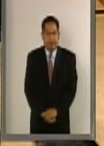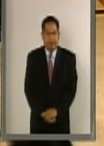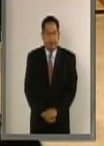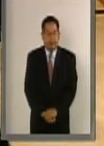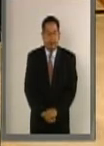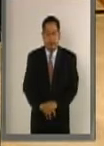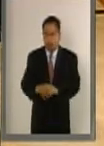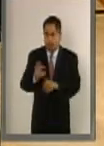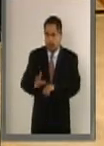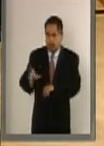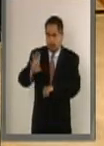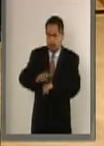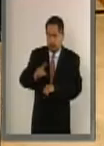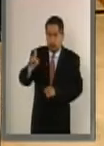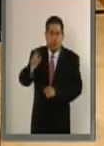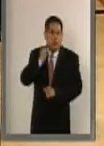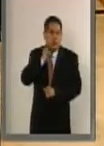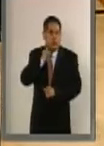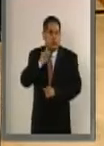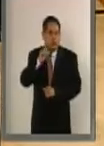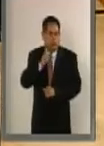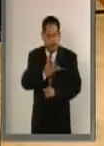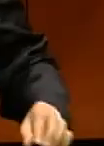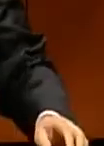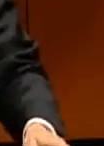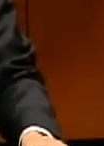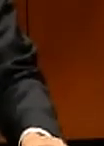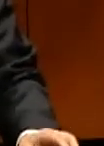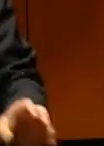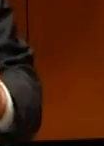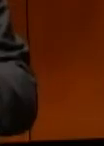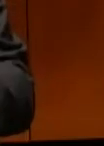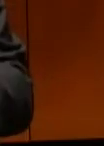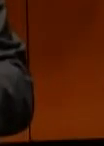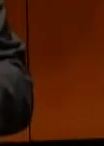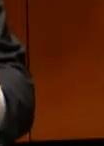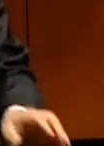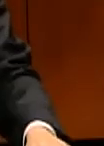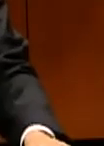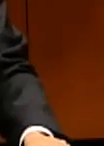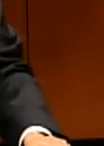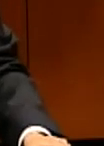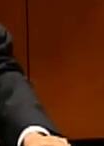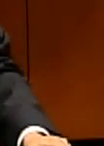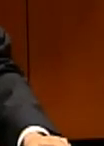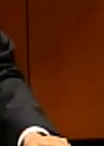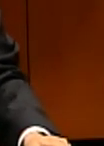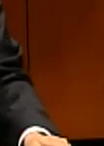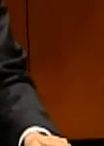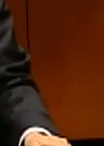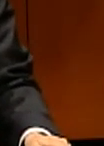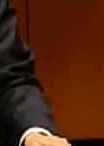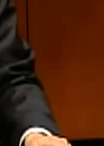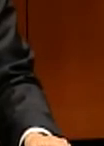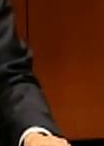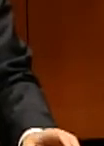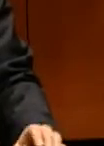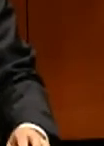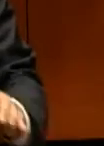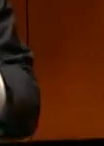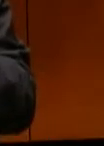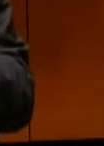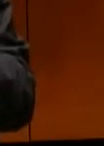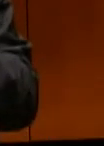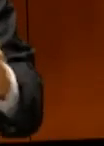Con su permiso, senadora presidenta, compañeras y compañeros, senadoras y